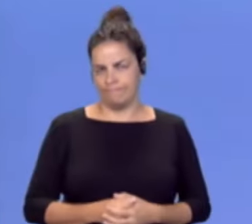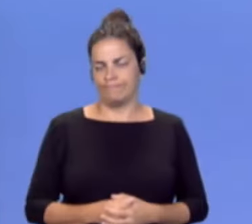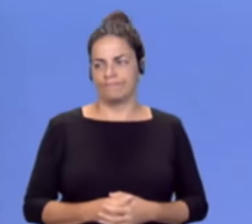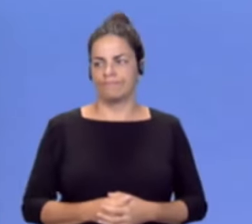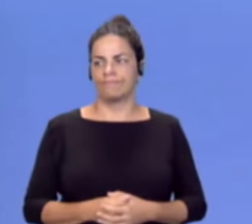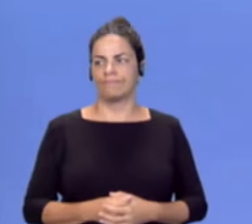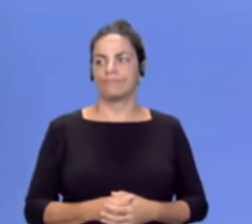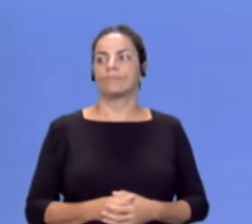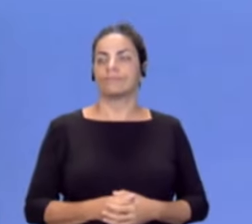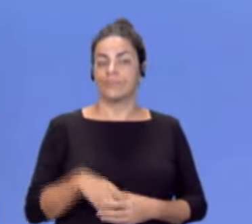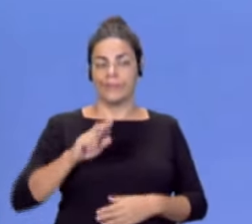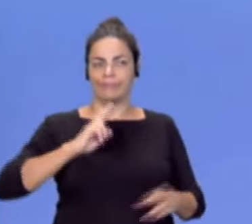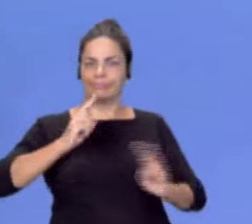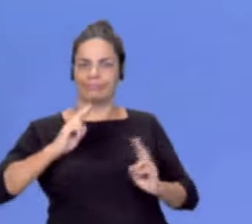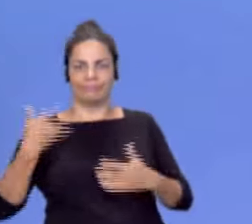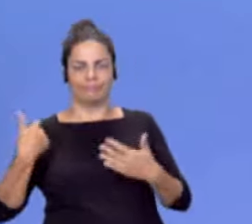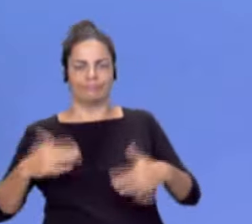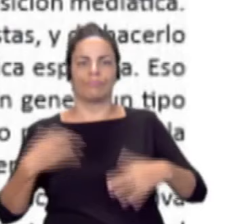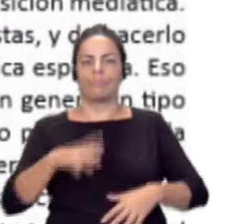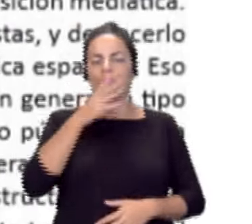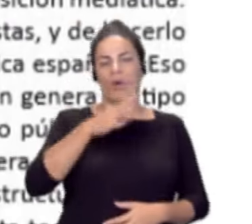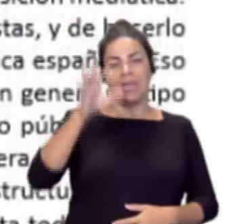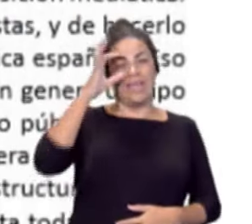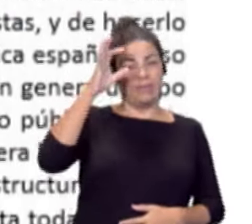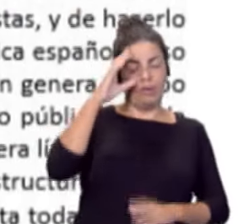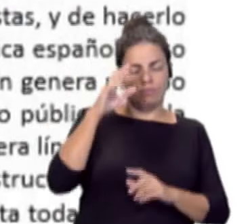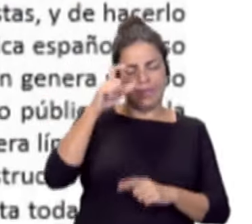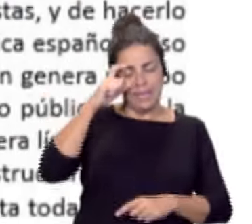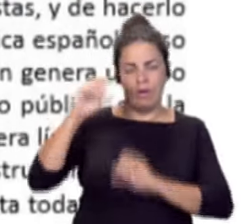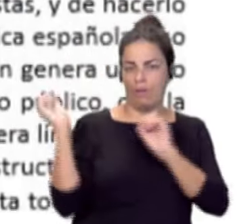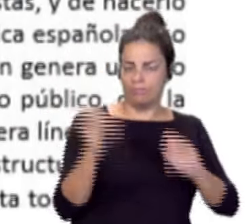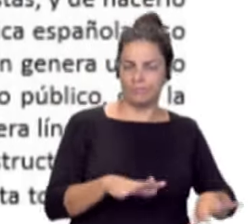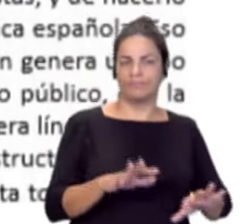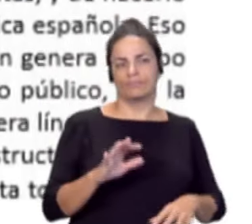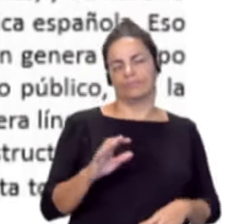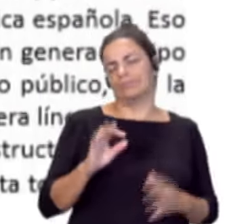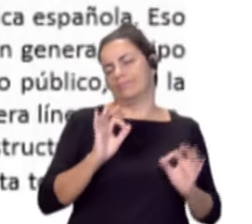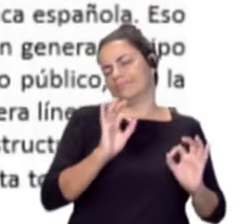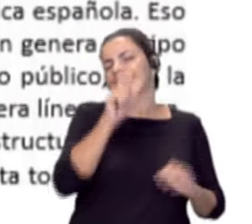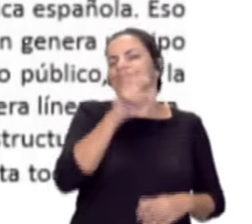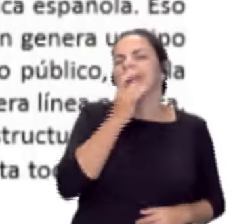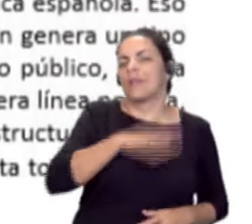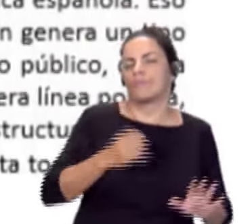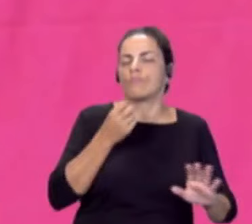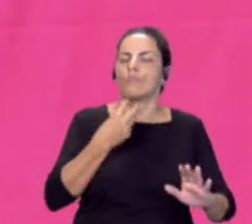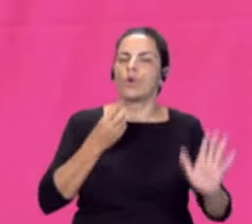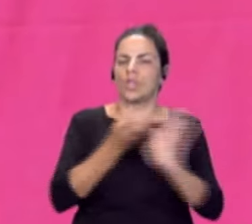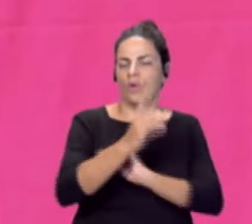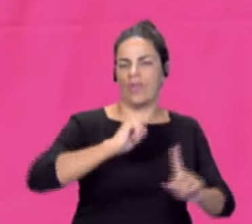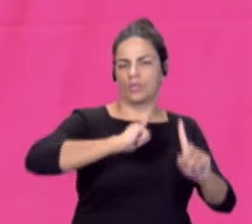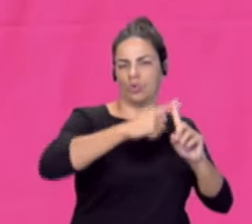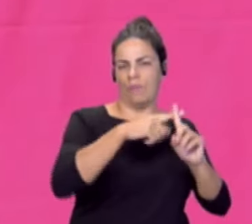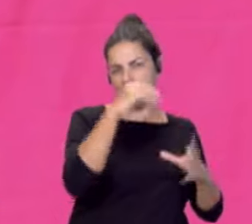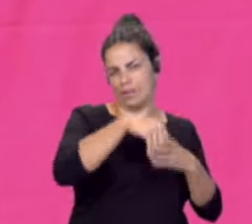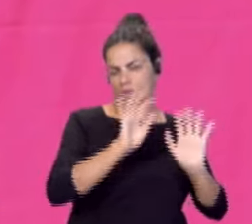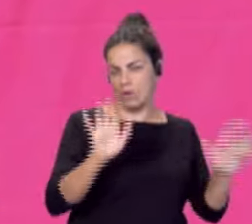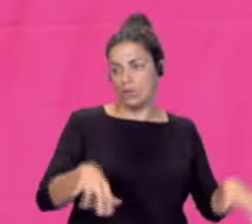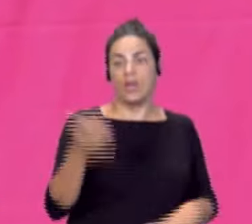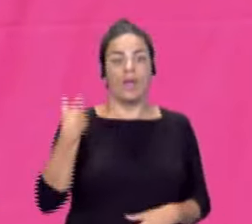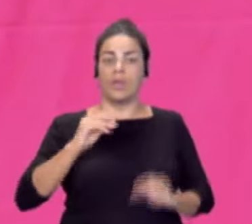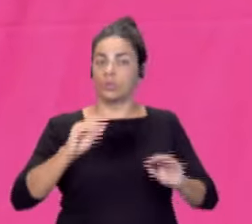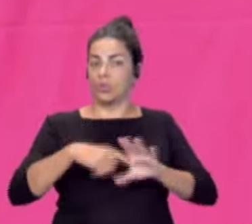Continúan las reacciones a la dimisión de Íñigo Errejón, portavoz de Sumar en el Congreso. Ayer dejaba su cargo tras ser acusado de acoso sexual. La presidenta